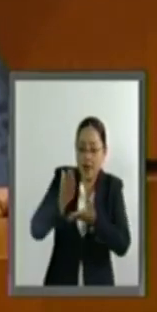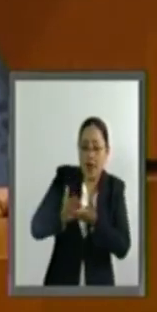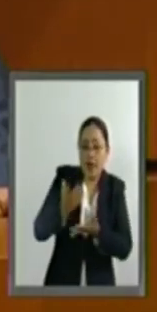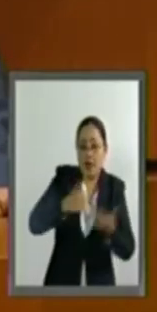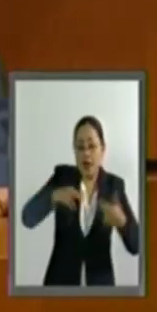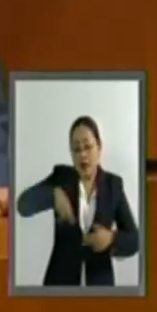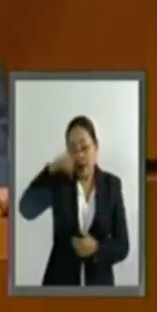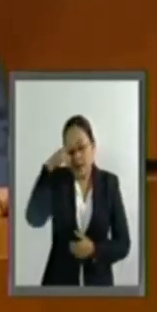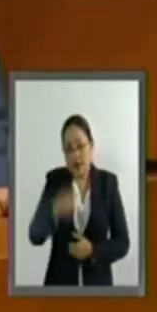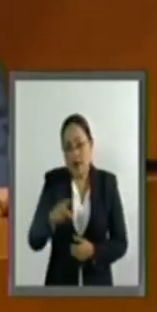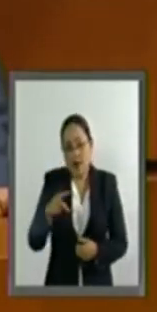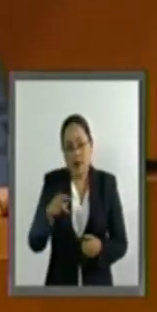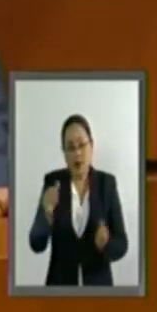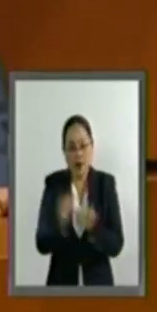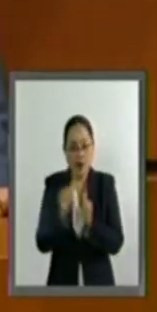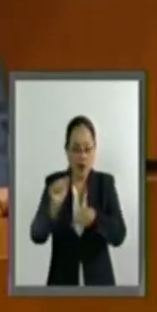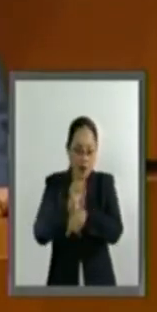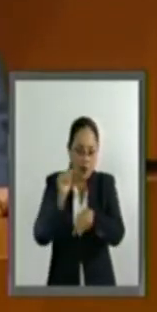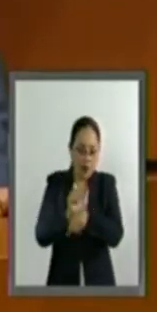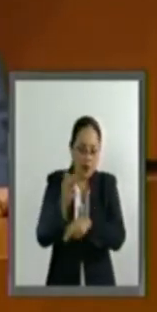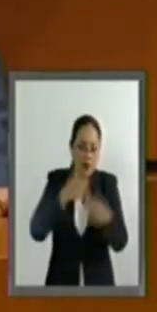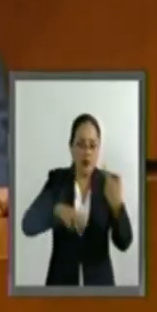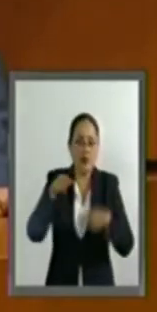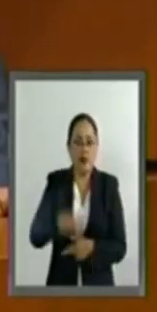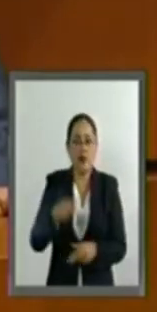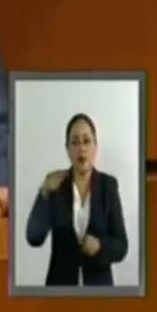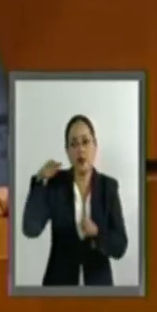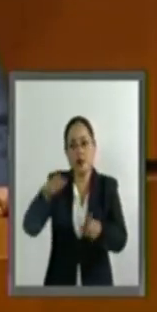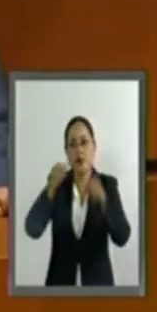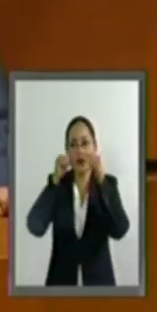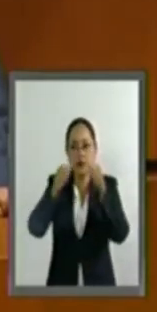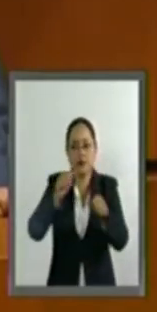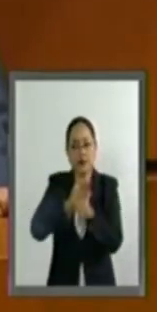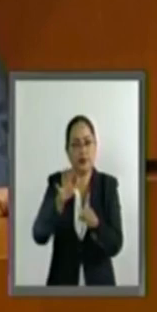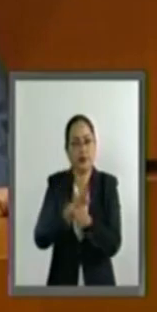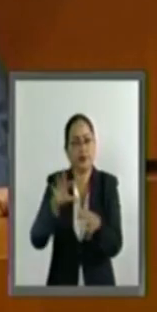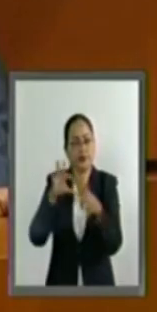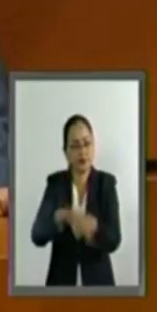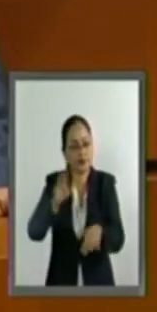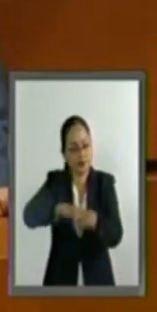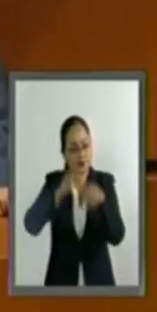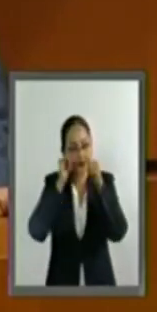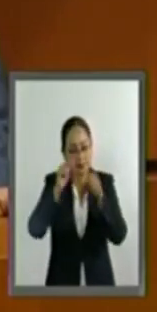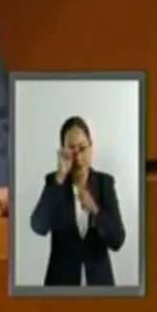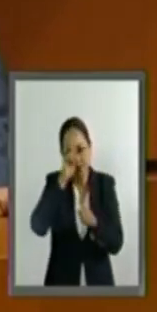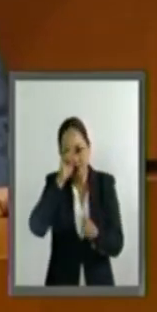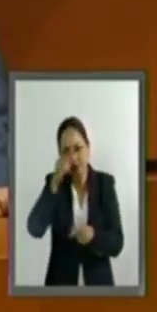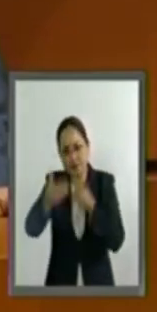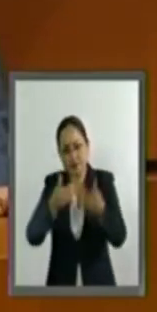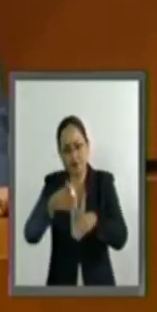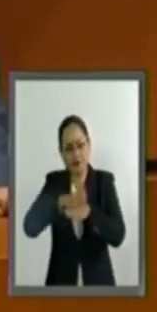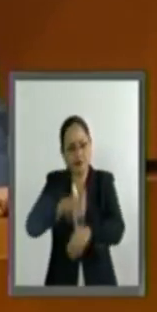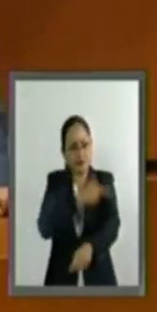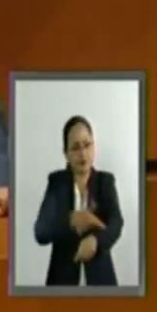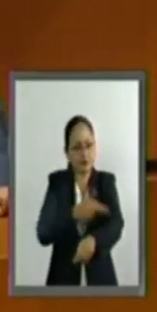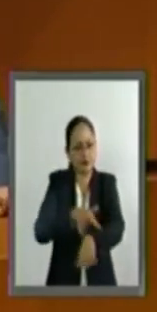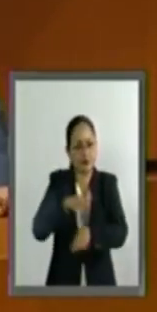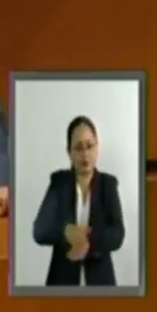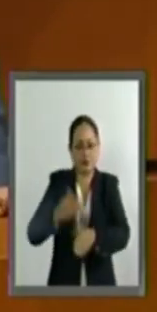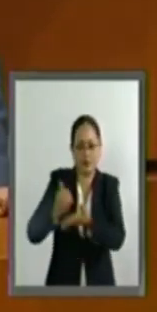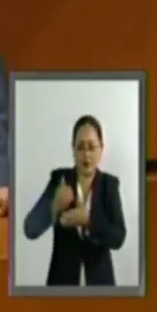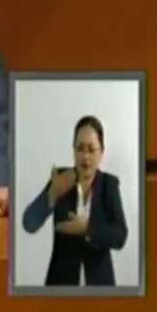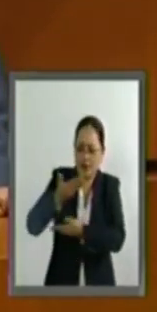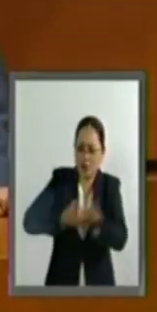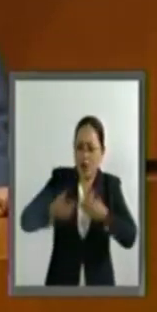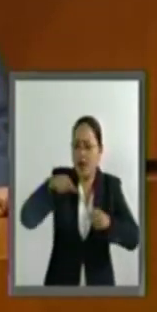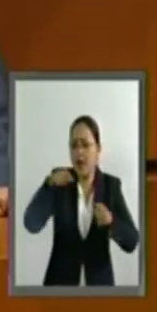regreso a México por vía terrestre, con fines de atención, orientación y asistencia en sus trámites aduanales, a fin de